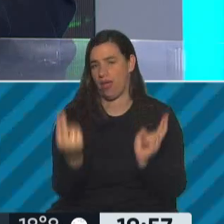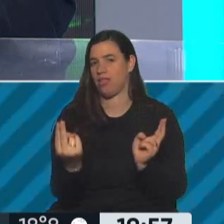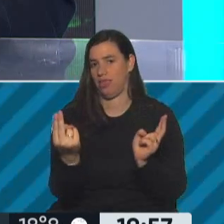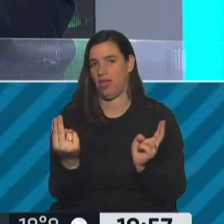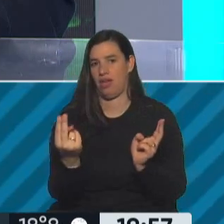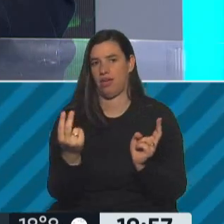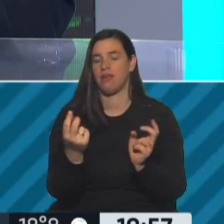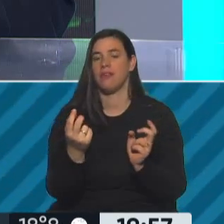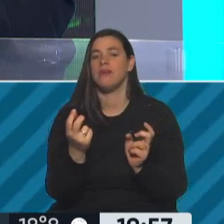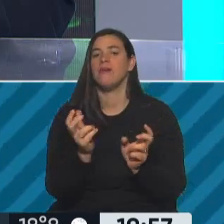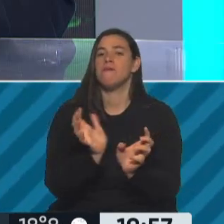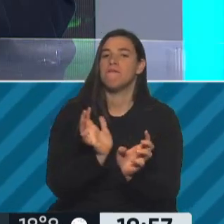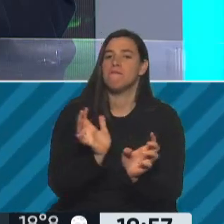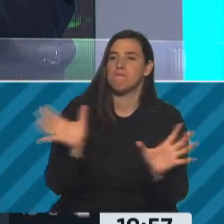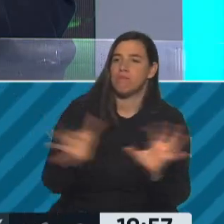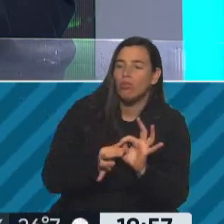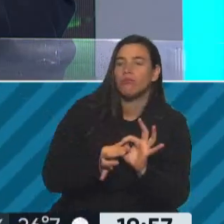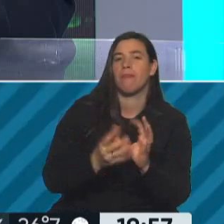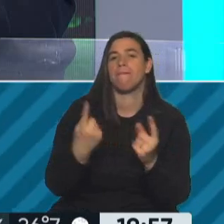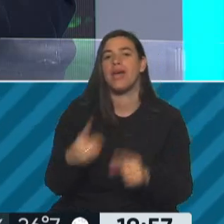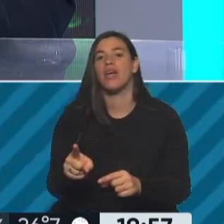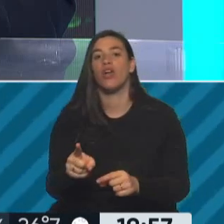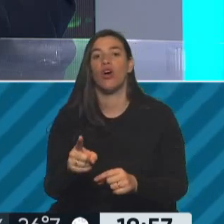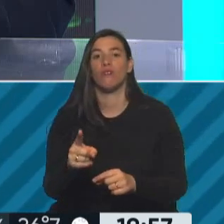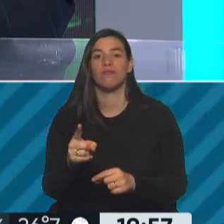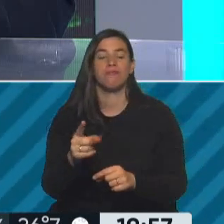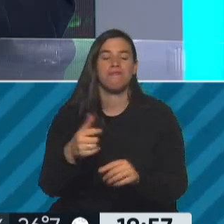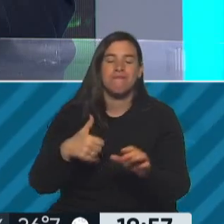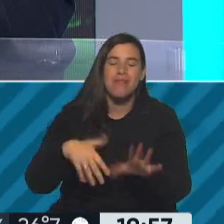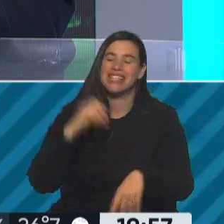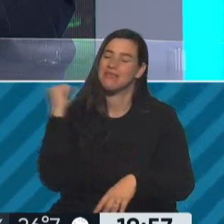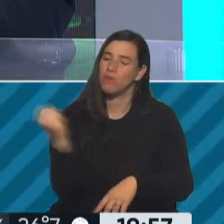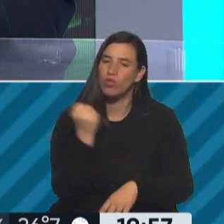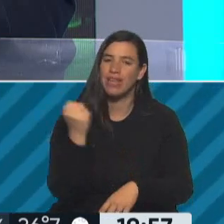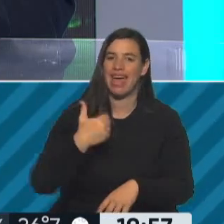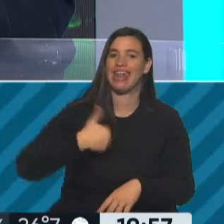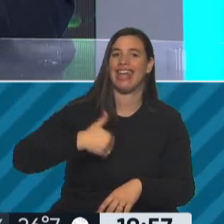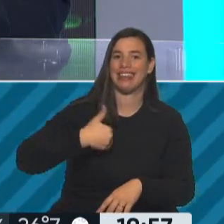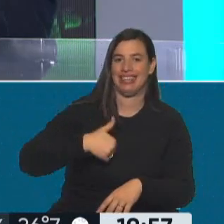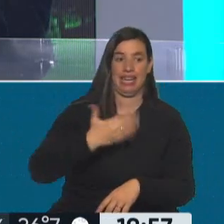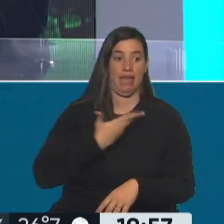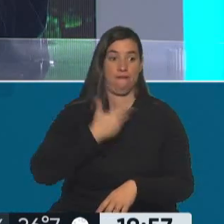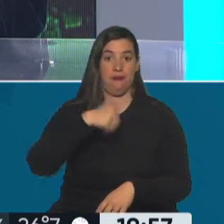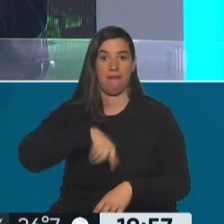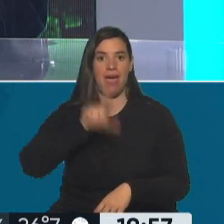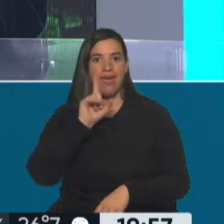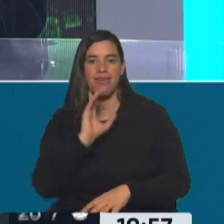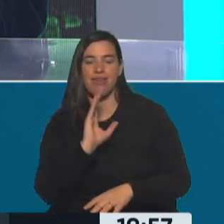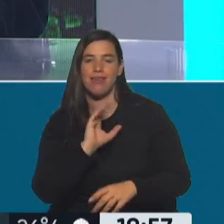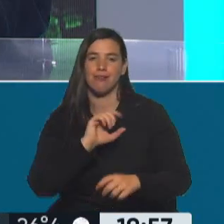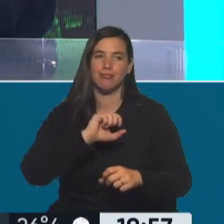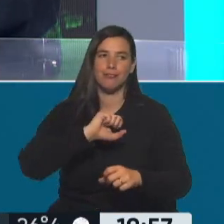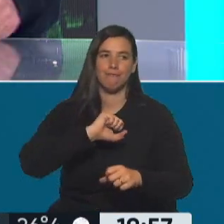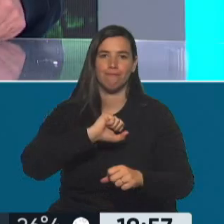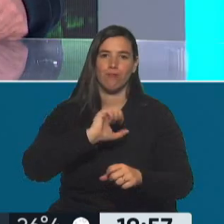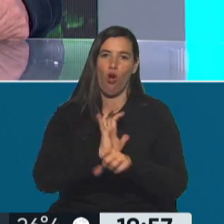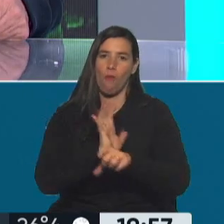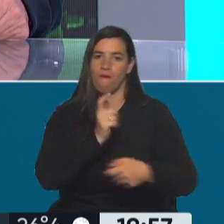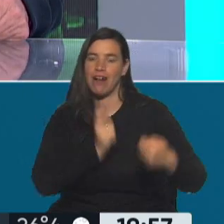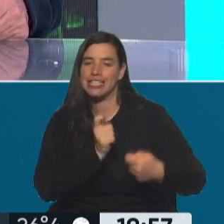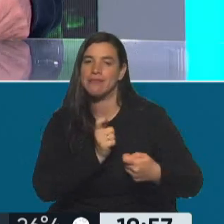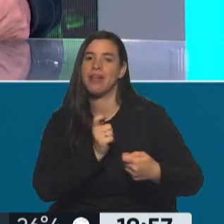es un paso conceptual muy importante que abre perspectivas en el tiempo. La otra cuestión es la utilización de la